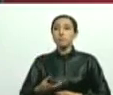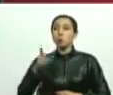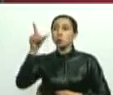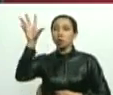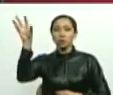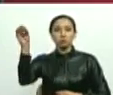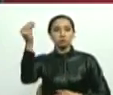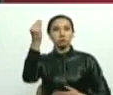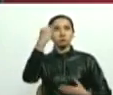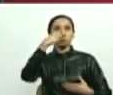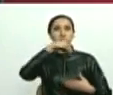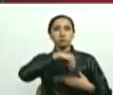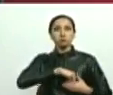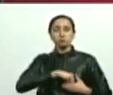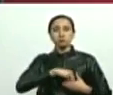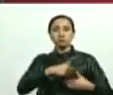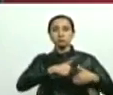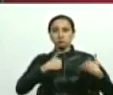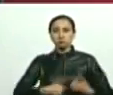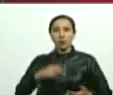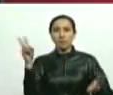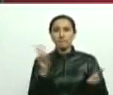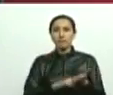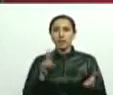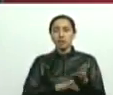aquí, en la verdad de nuestro ser.